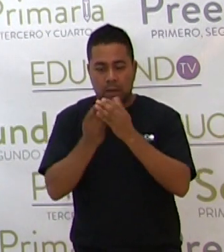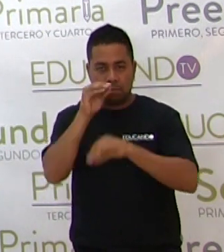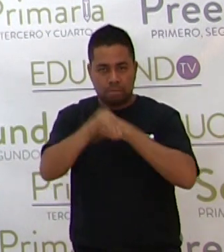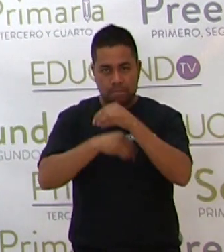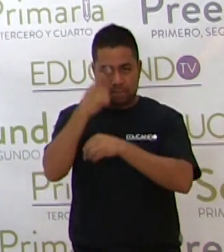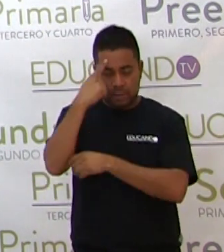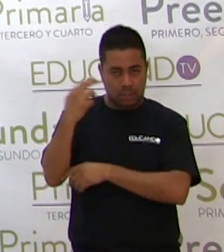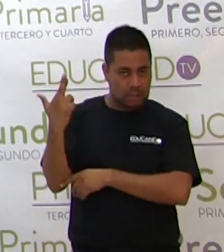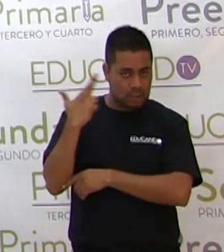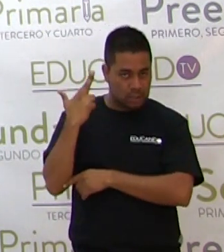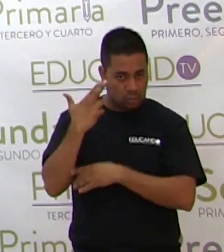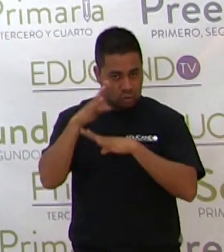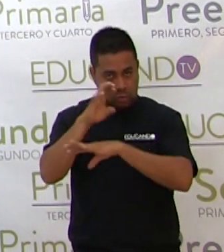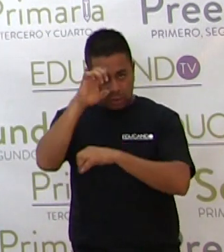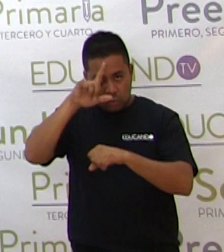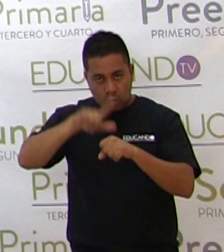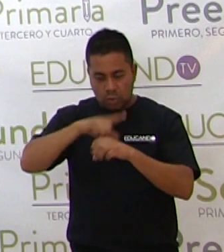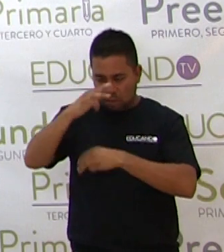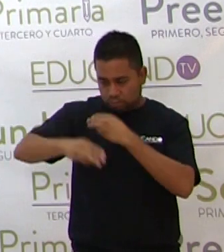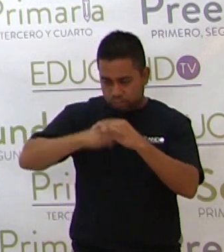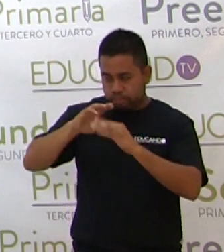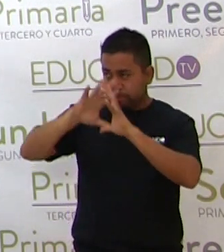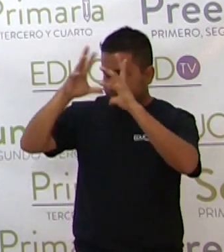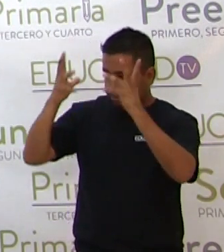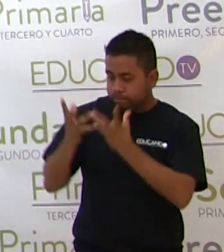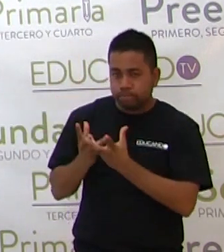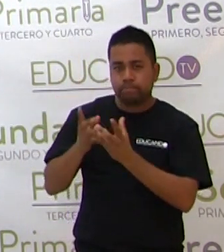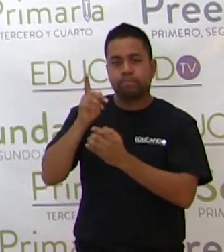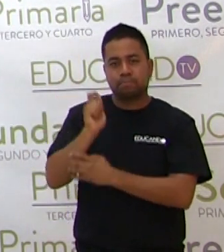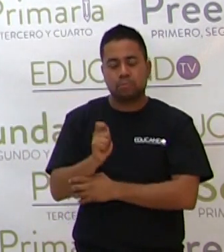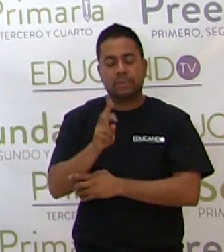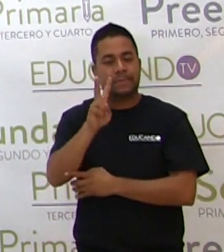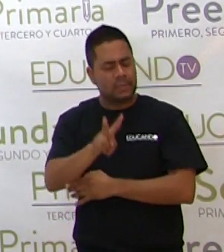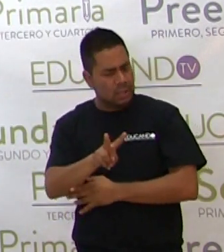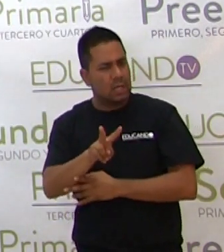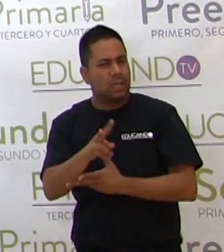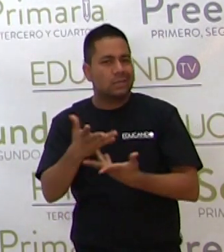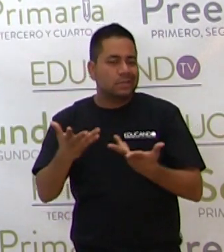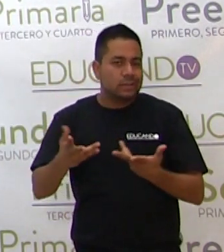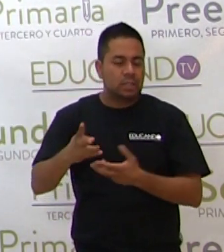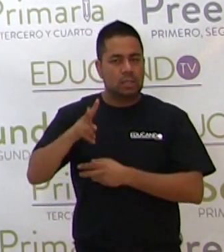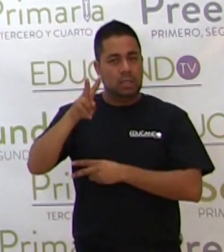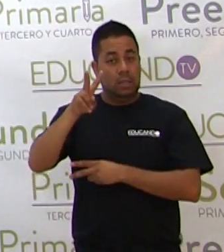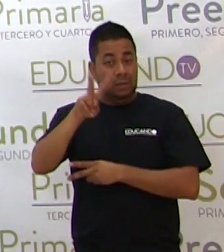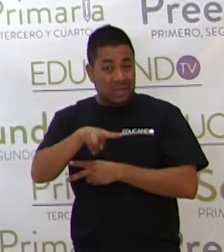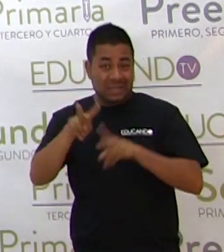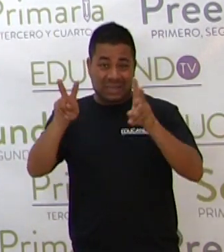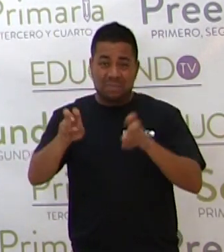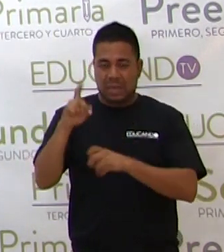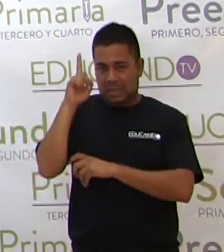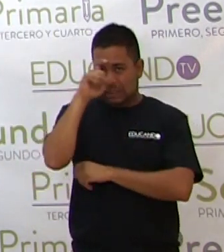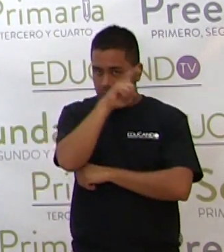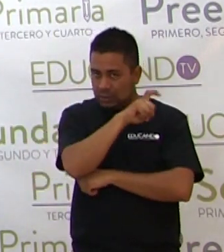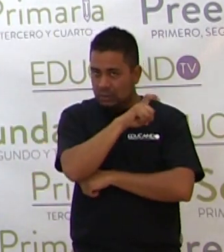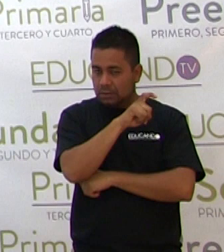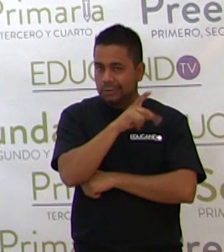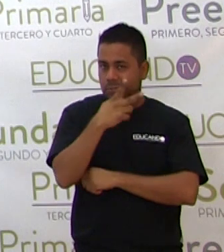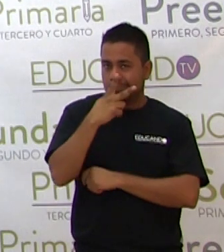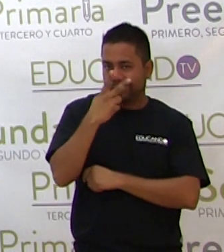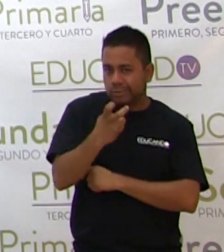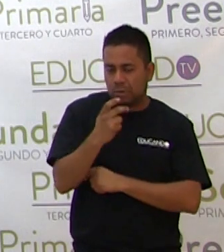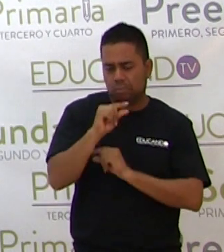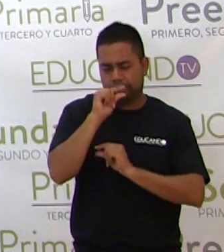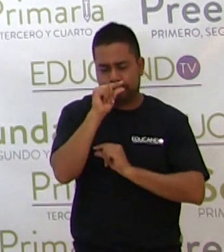acerca de una cultura del mundo este es un tema complejo por lo tanto vamos a ir paso a